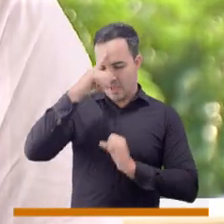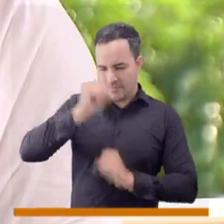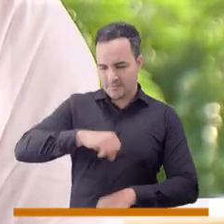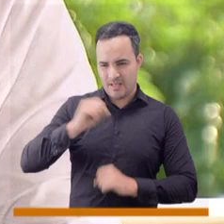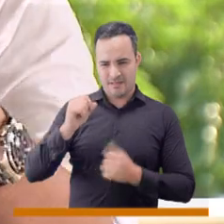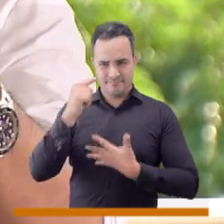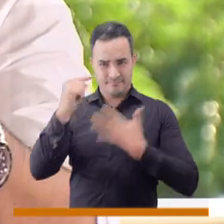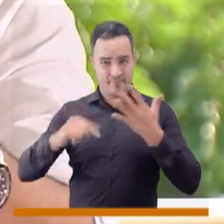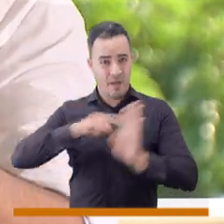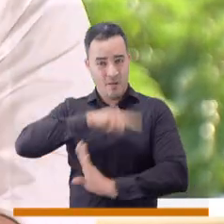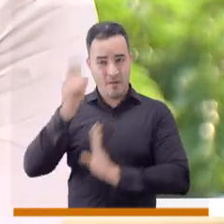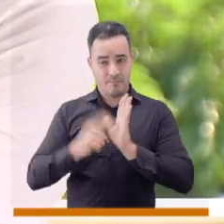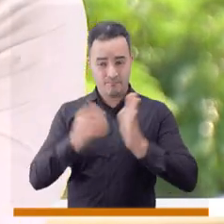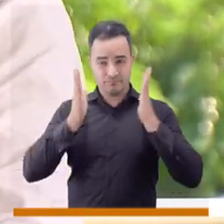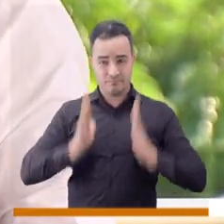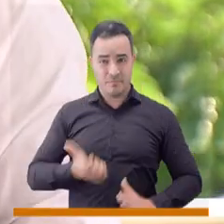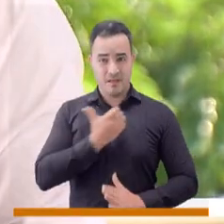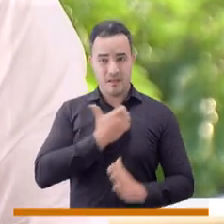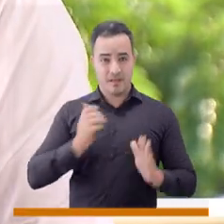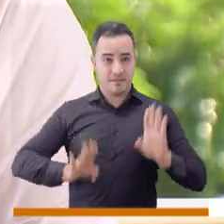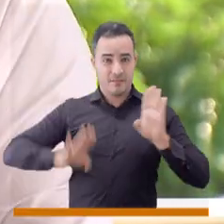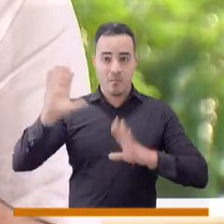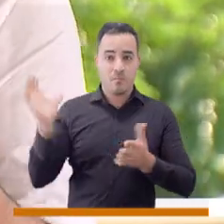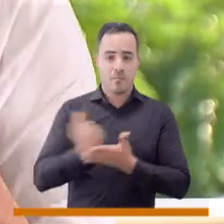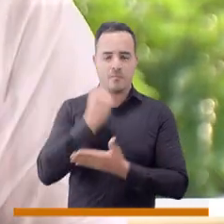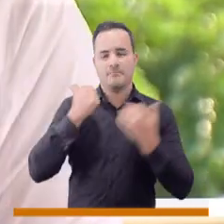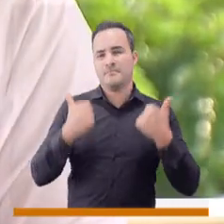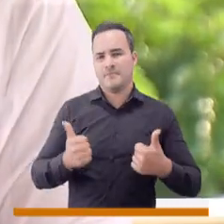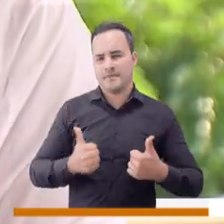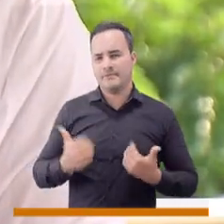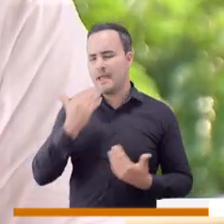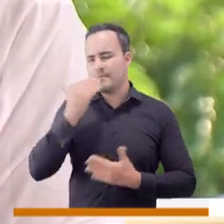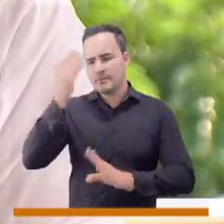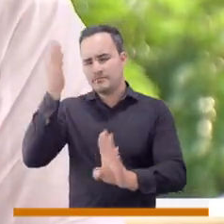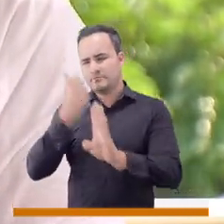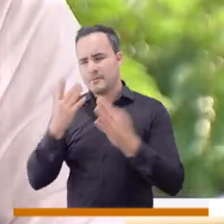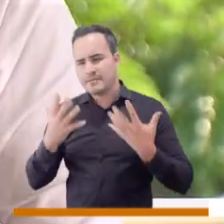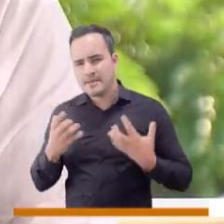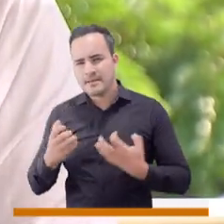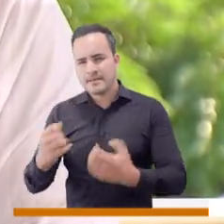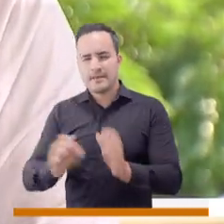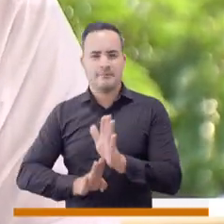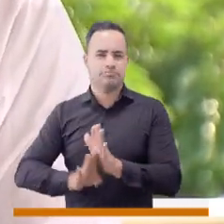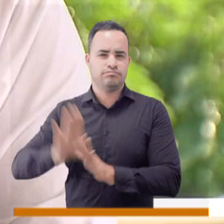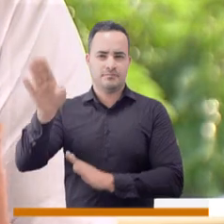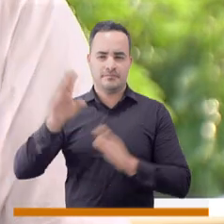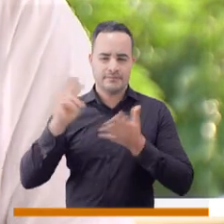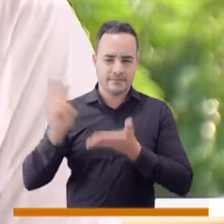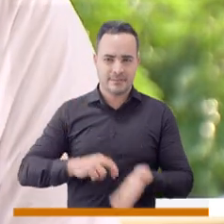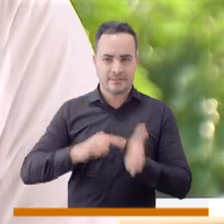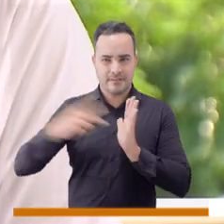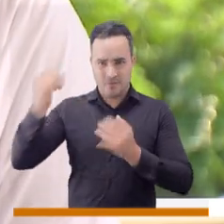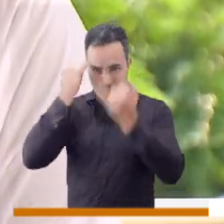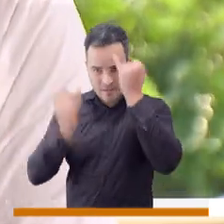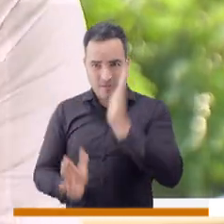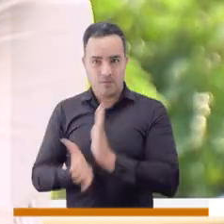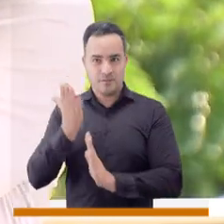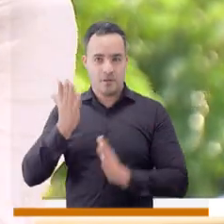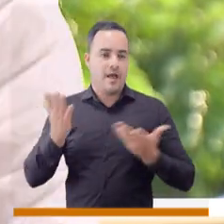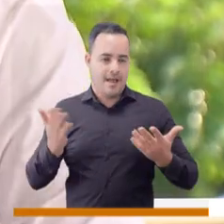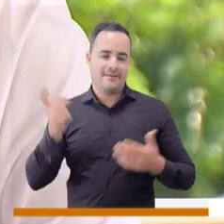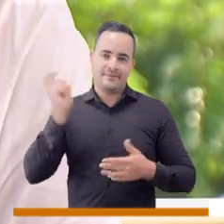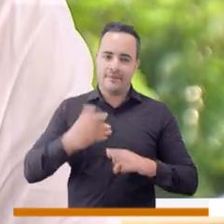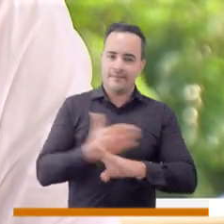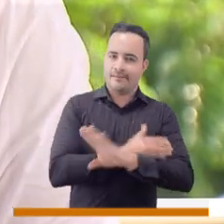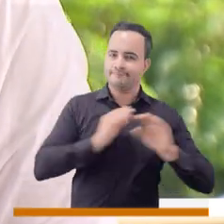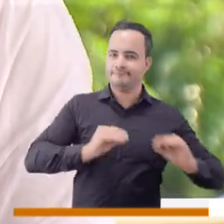de capacidad, esa integralidad, nos tiene que llevar a eso, Caterina. Si nosotros le estamos apostando a un desarrollo óptimo de ciencia, tecnología e innovación, pues le